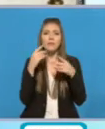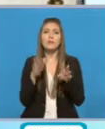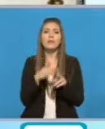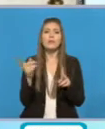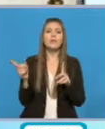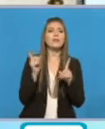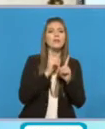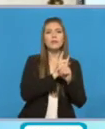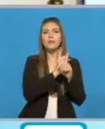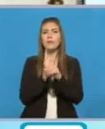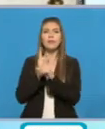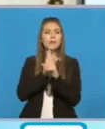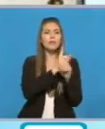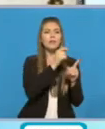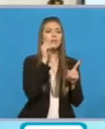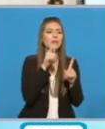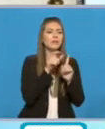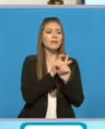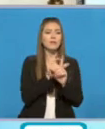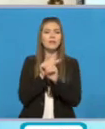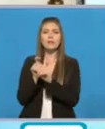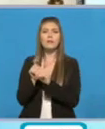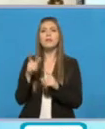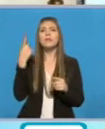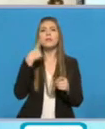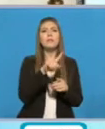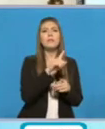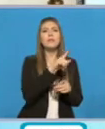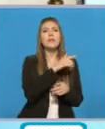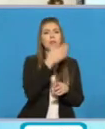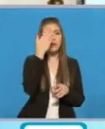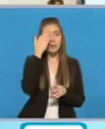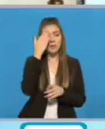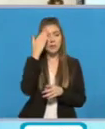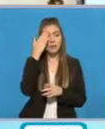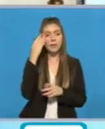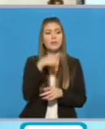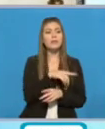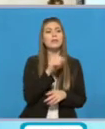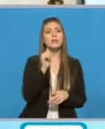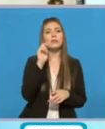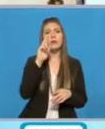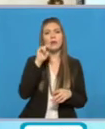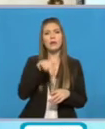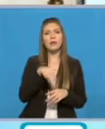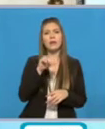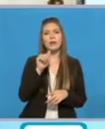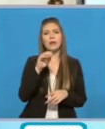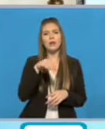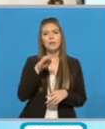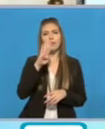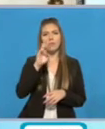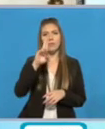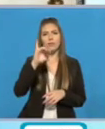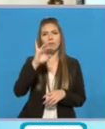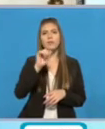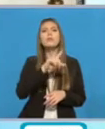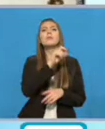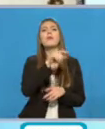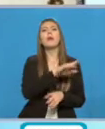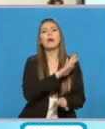mundo mediterráneo para convencerlo, hasta que conoció a San Ambrosio en Milán, y Agustín se